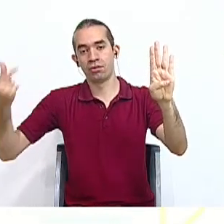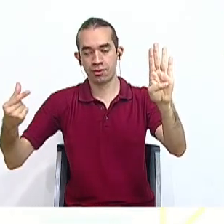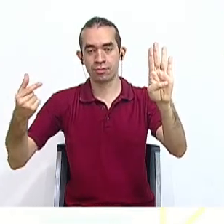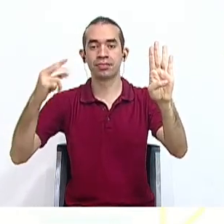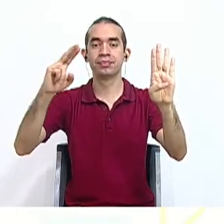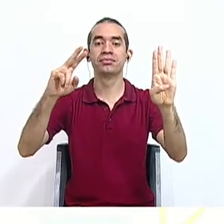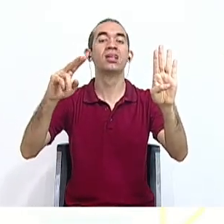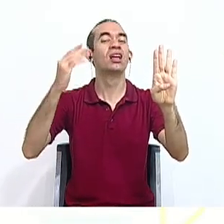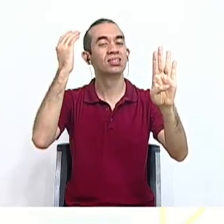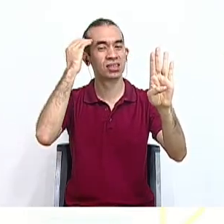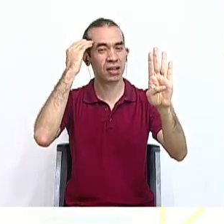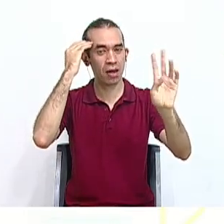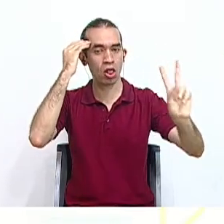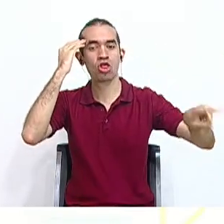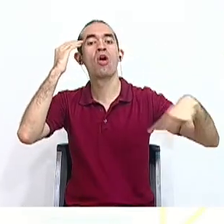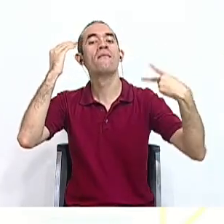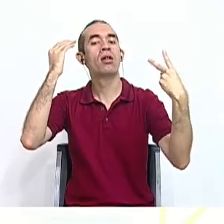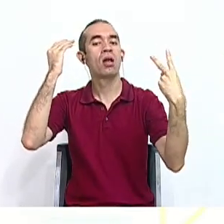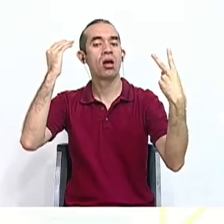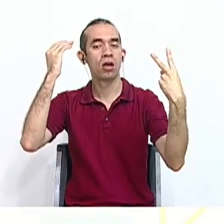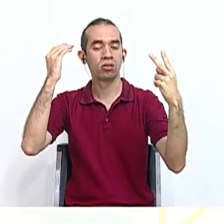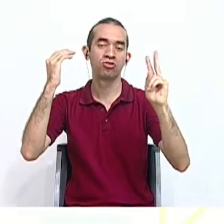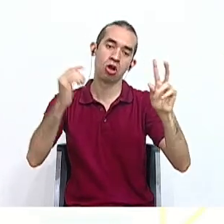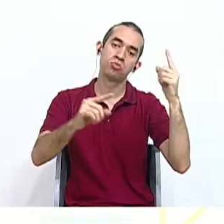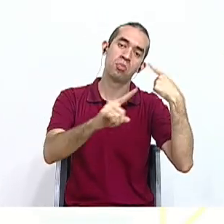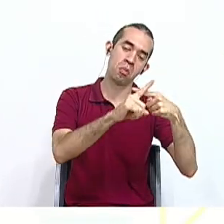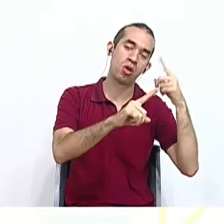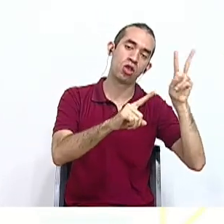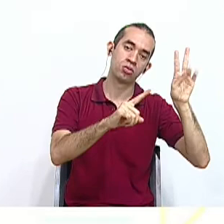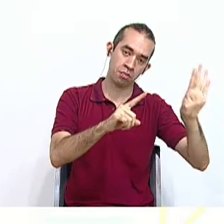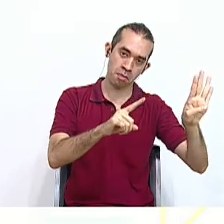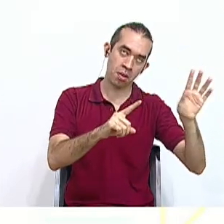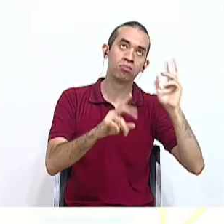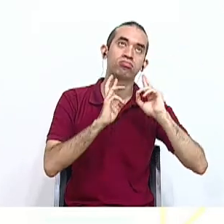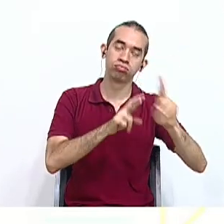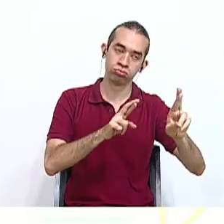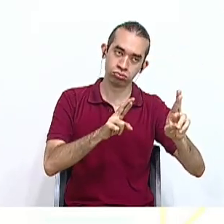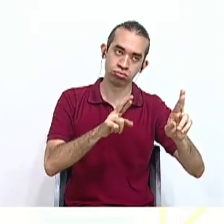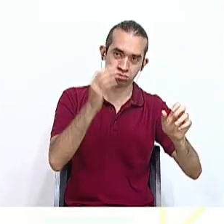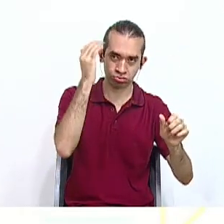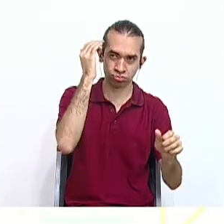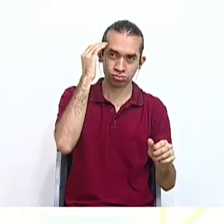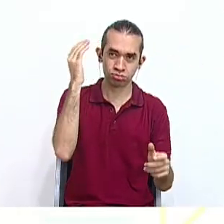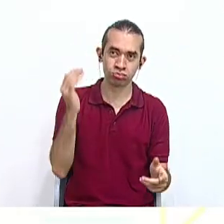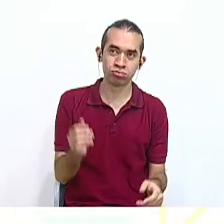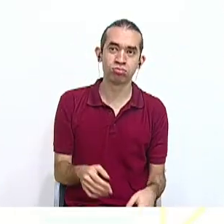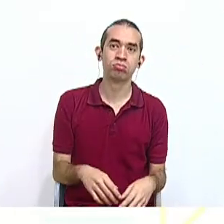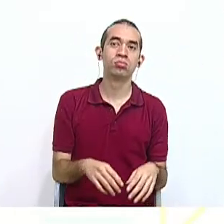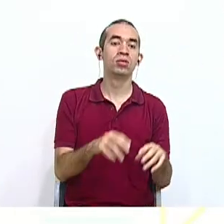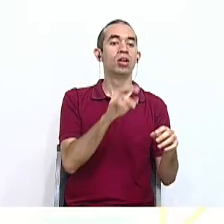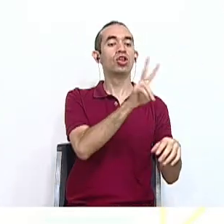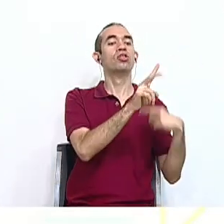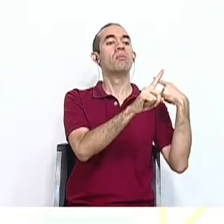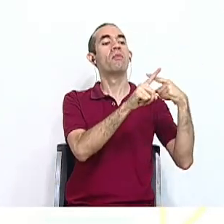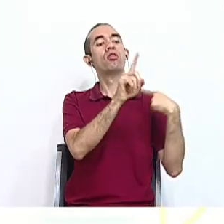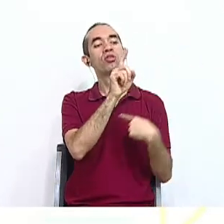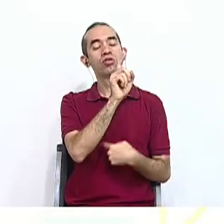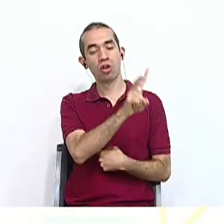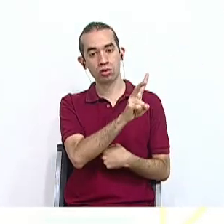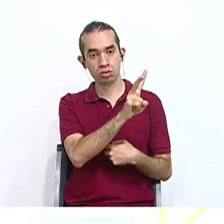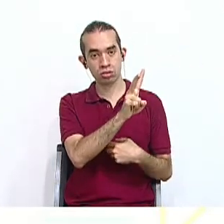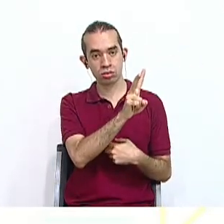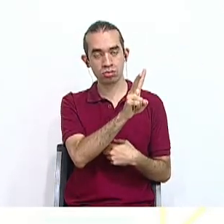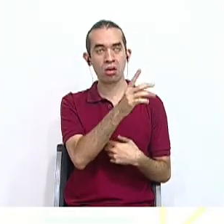tener el doble del anterior, es decir, 2 por 2b. Utilicemos propiedades de potencias. 2 por 2, 2 elevado